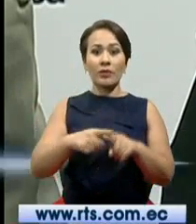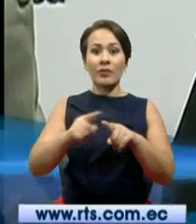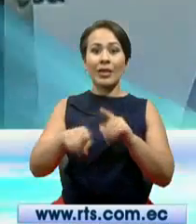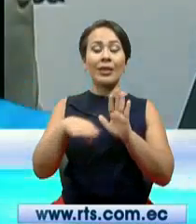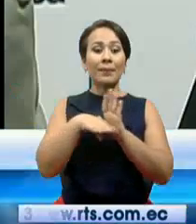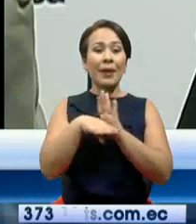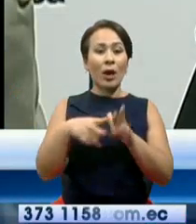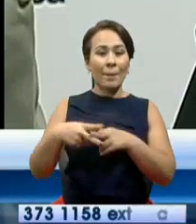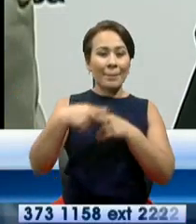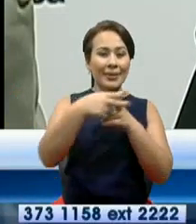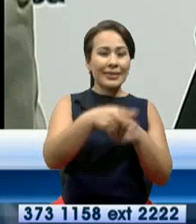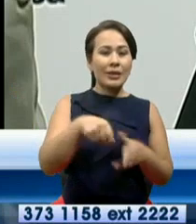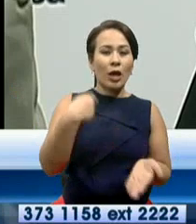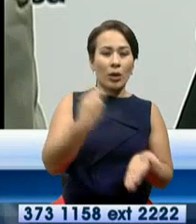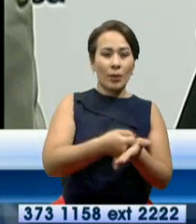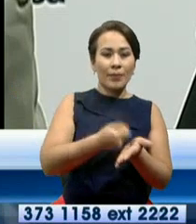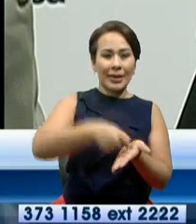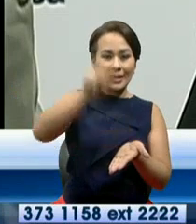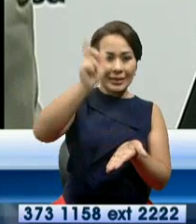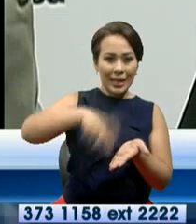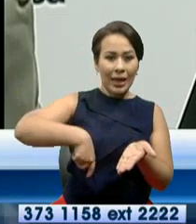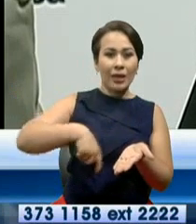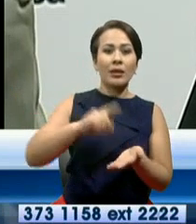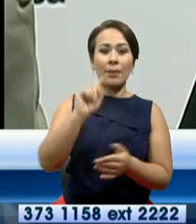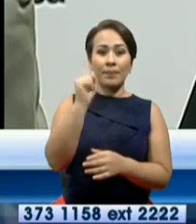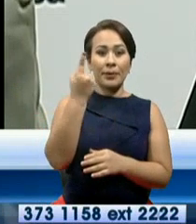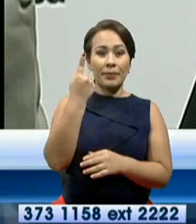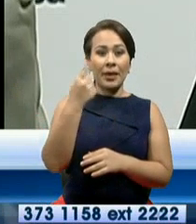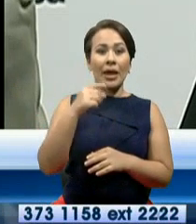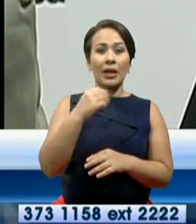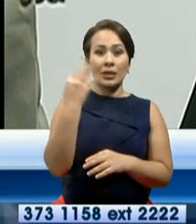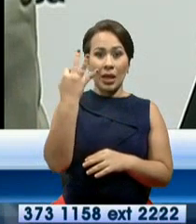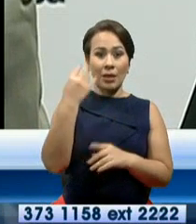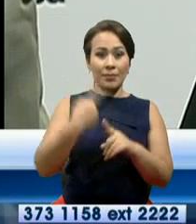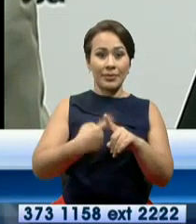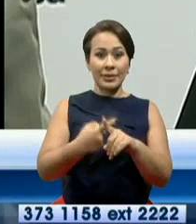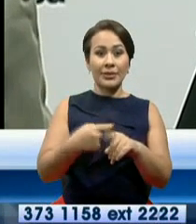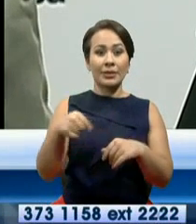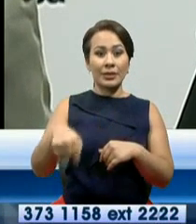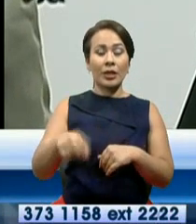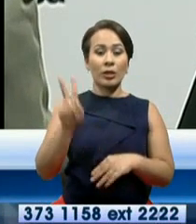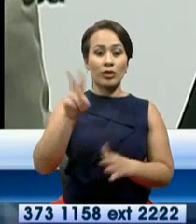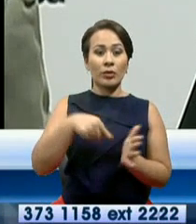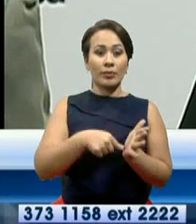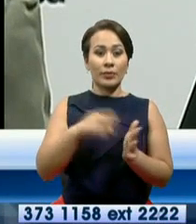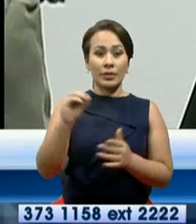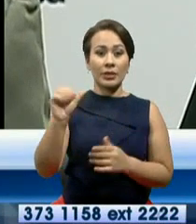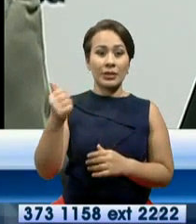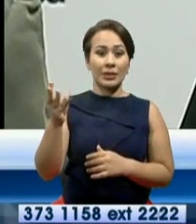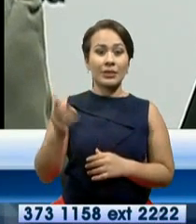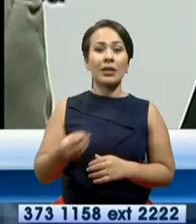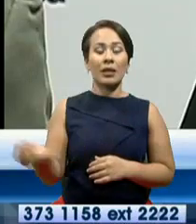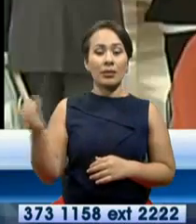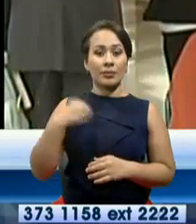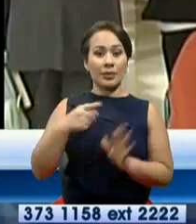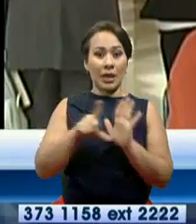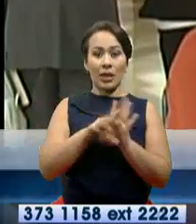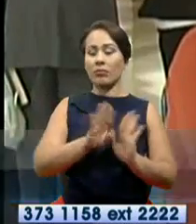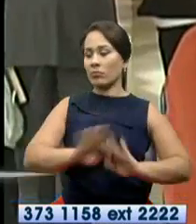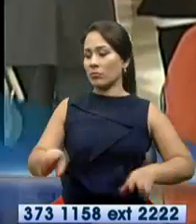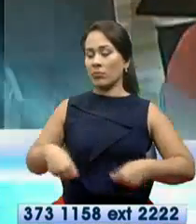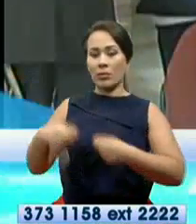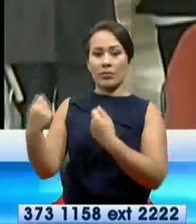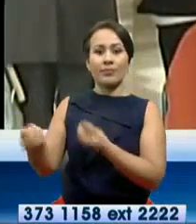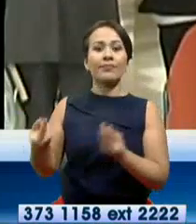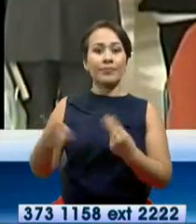operaciones de crédito dentro del periodo del primer trimestre del 2016, como lo determina la ley. Por otro